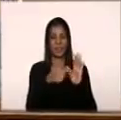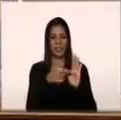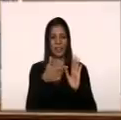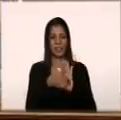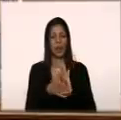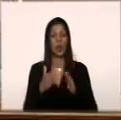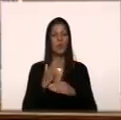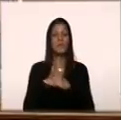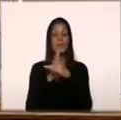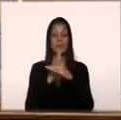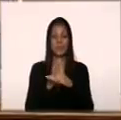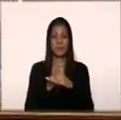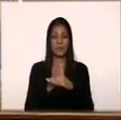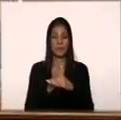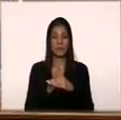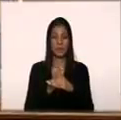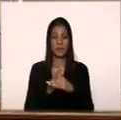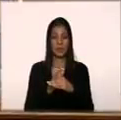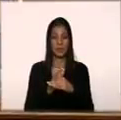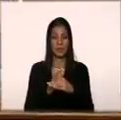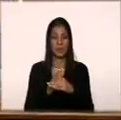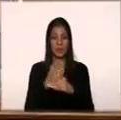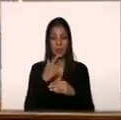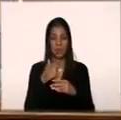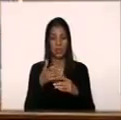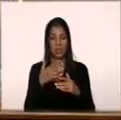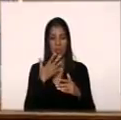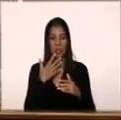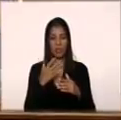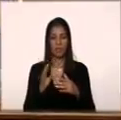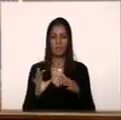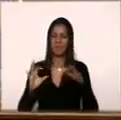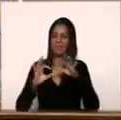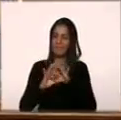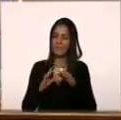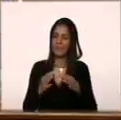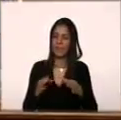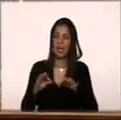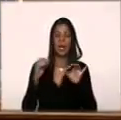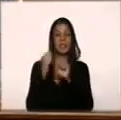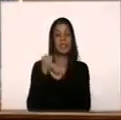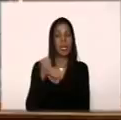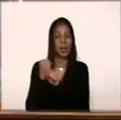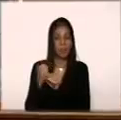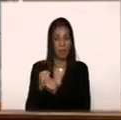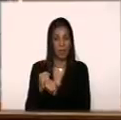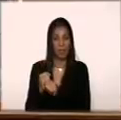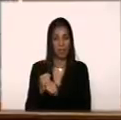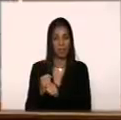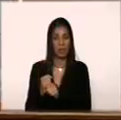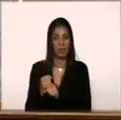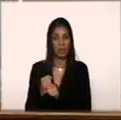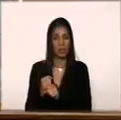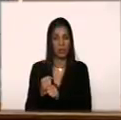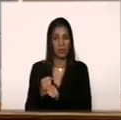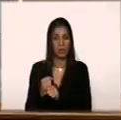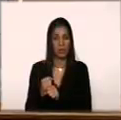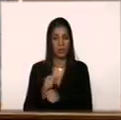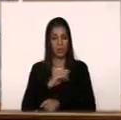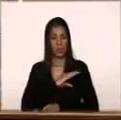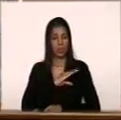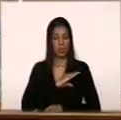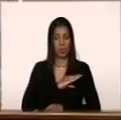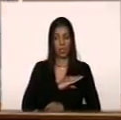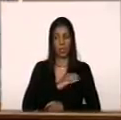quiebre real en las relaciones entre los trabajadores y los patronos,